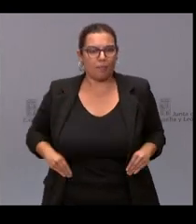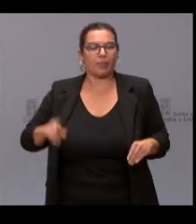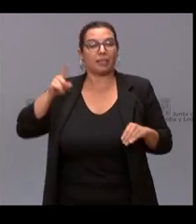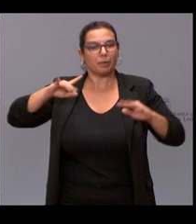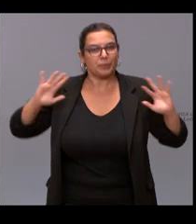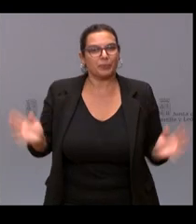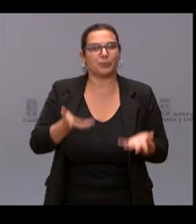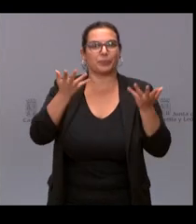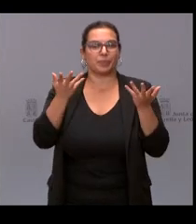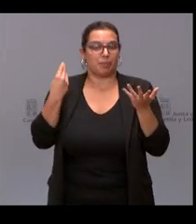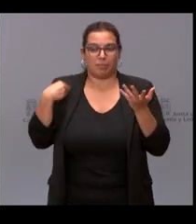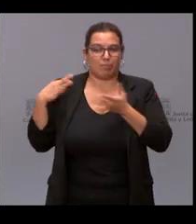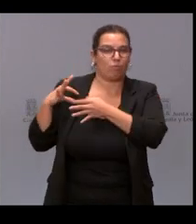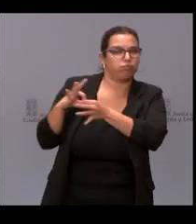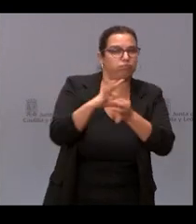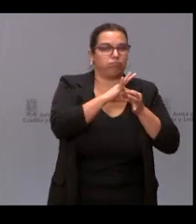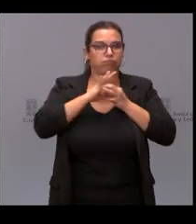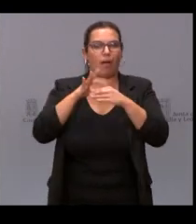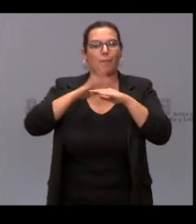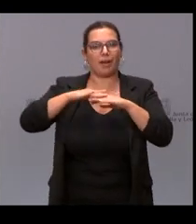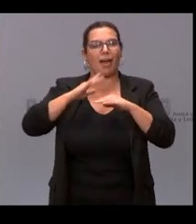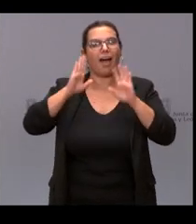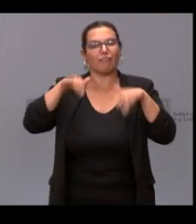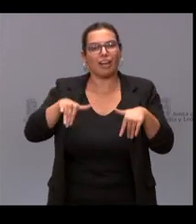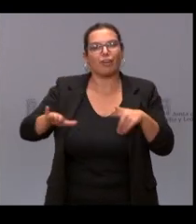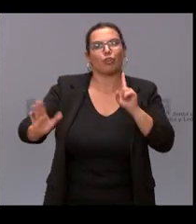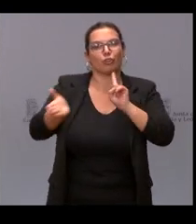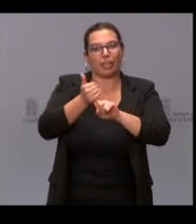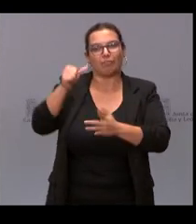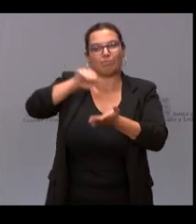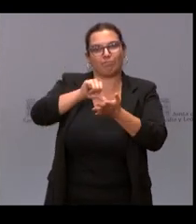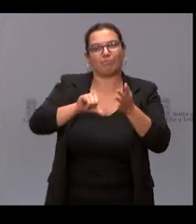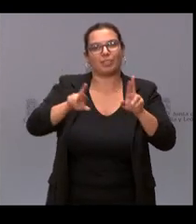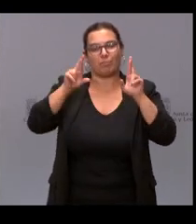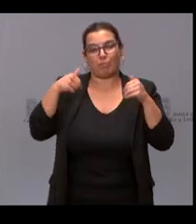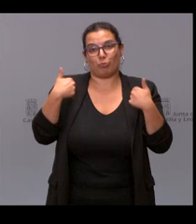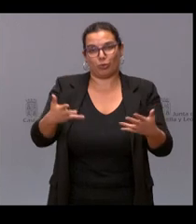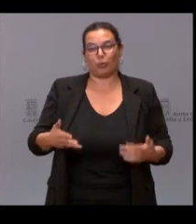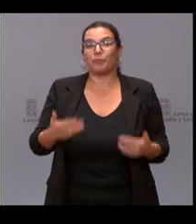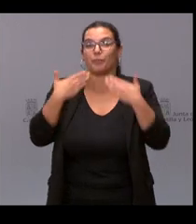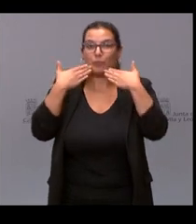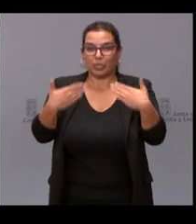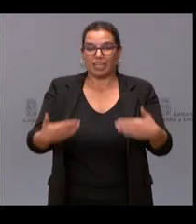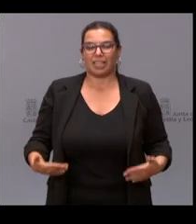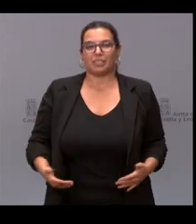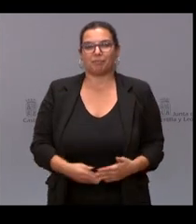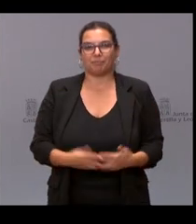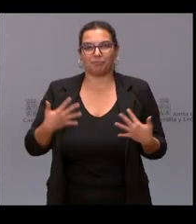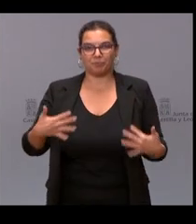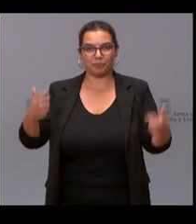empujar en la misma dirección para que esto finalmente llegue a buen puerto, como así esperamos que sea muy pronto. Muchas gracias.